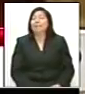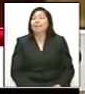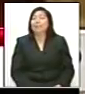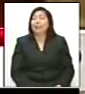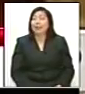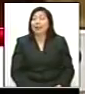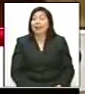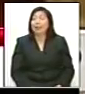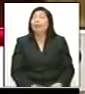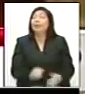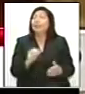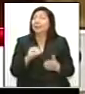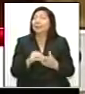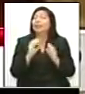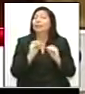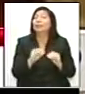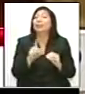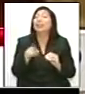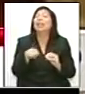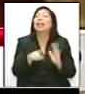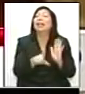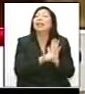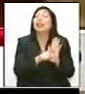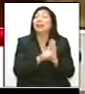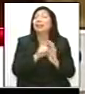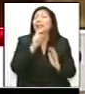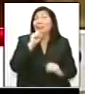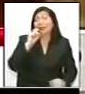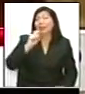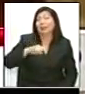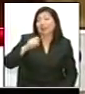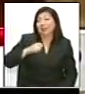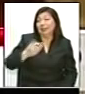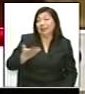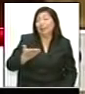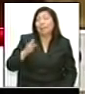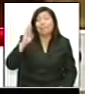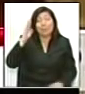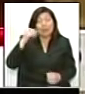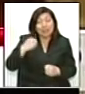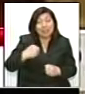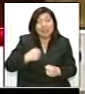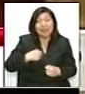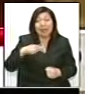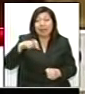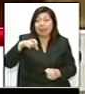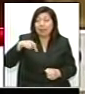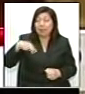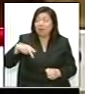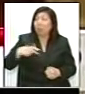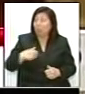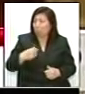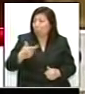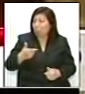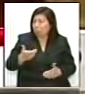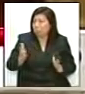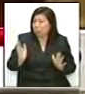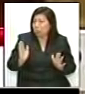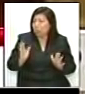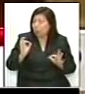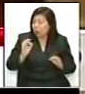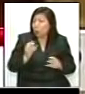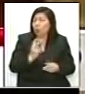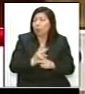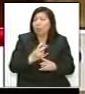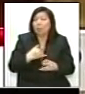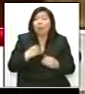y aplicar la ley. Y si es necesario, el policía que tiene que usar su arma, que lo haga con la seguridad